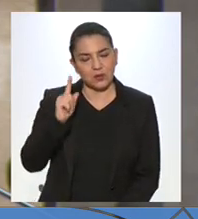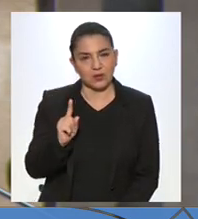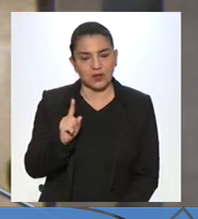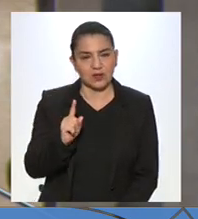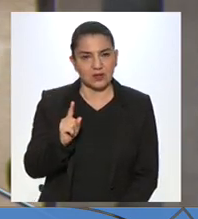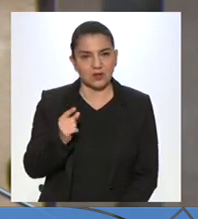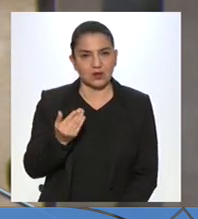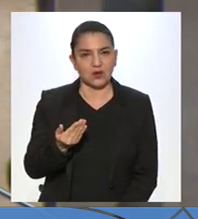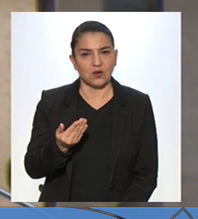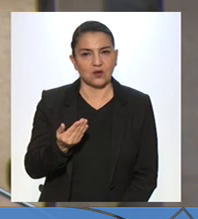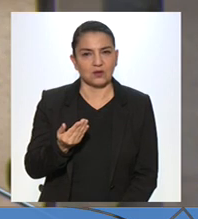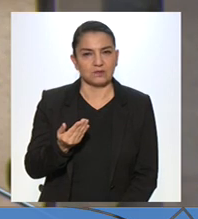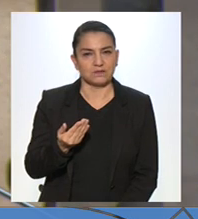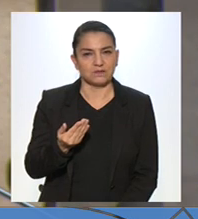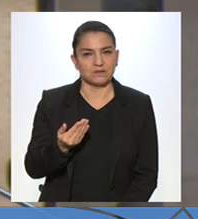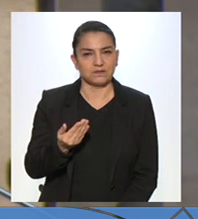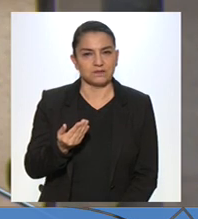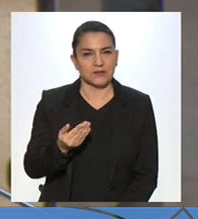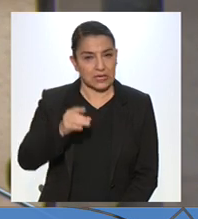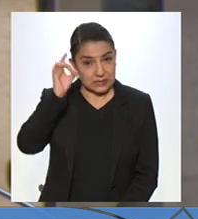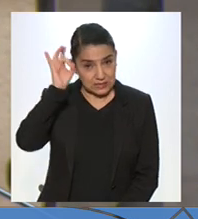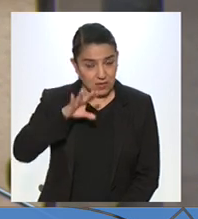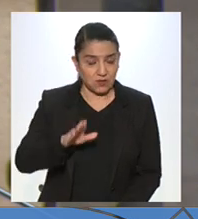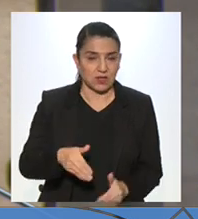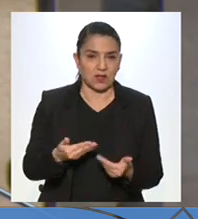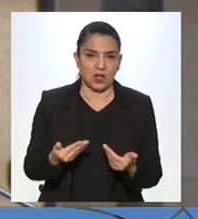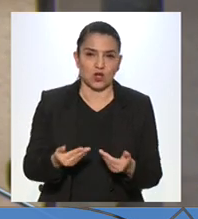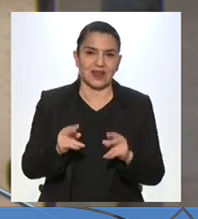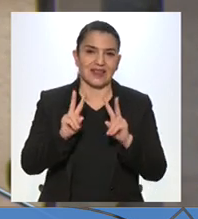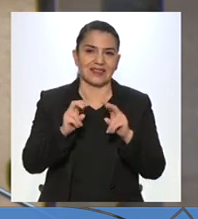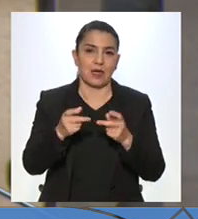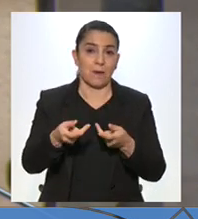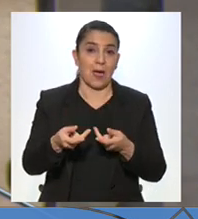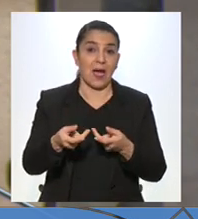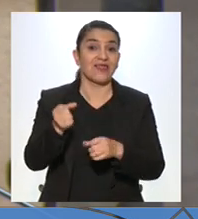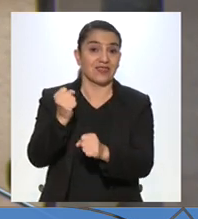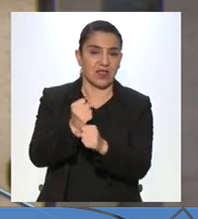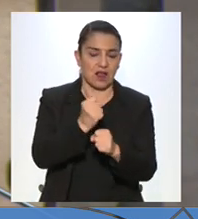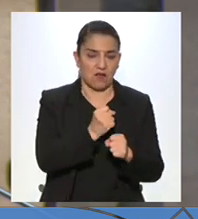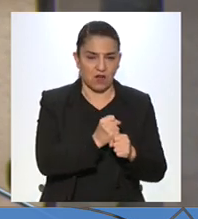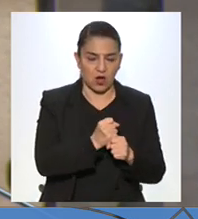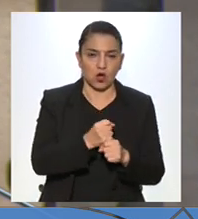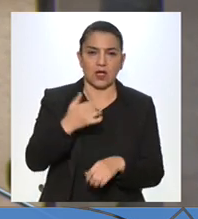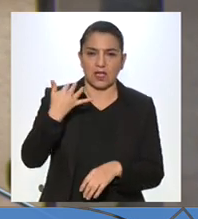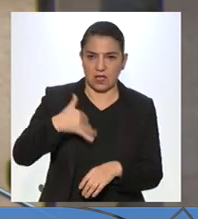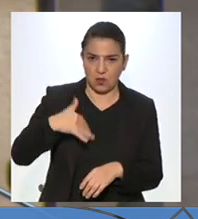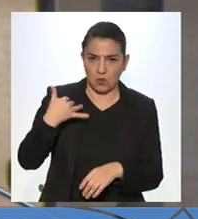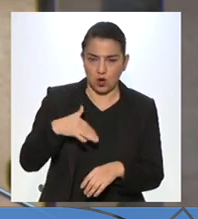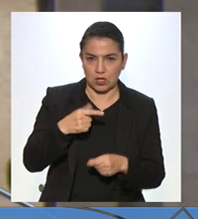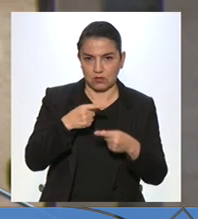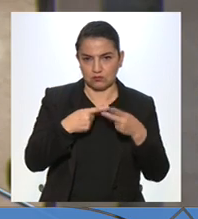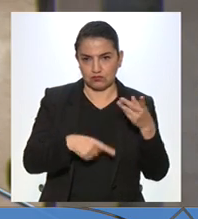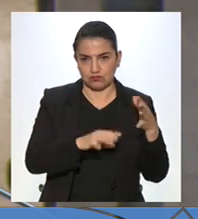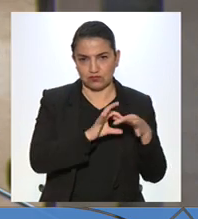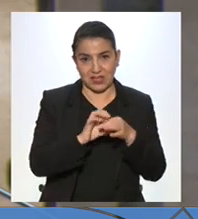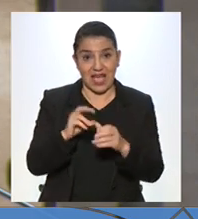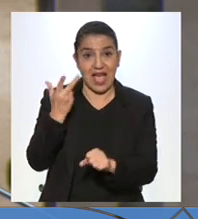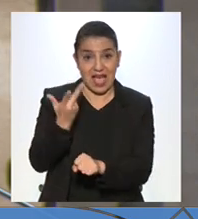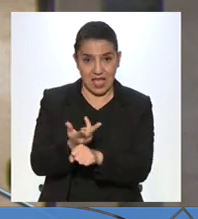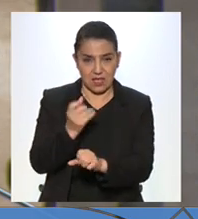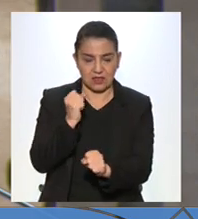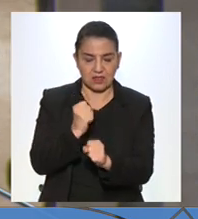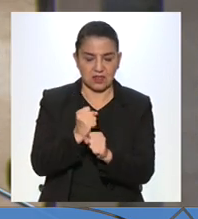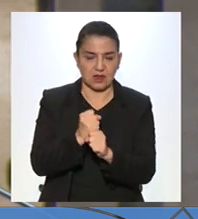que reconocer a esta altura que el tema del mercado del trabajo, por la importancia que tienen los factores de oferta, por